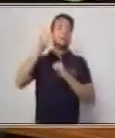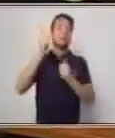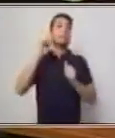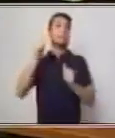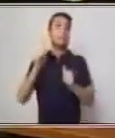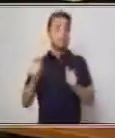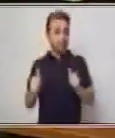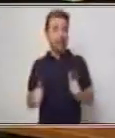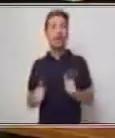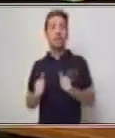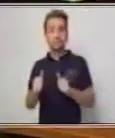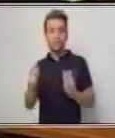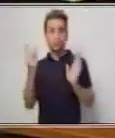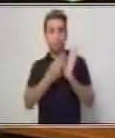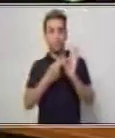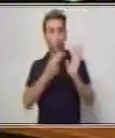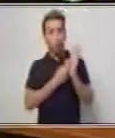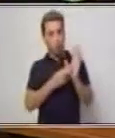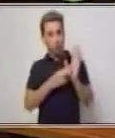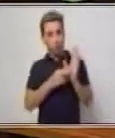es el sí mismo.